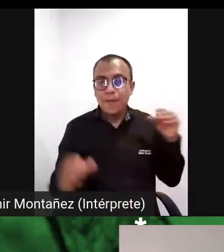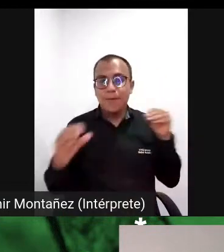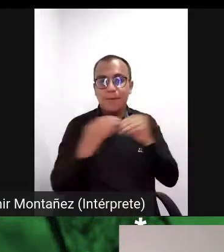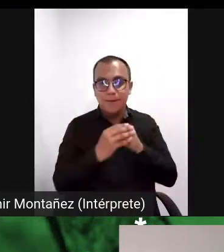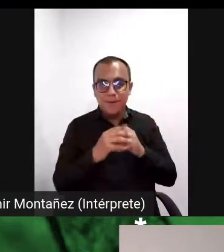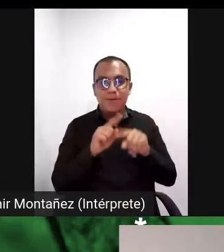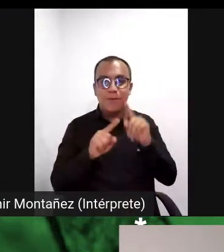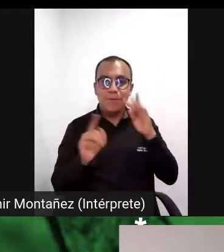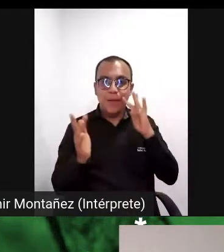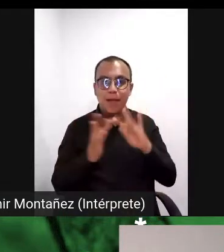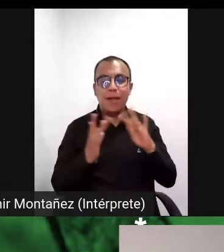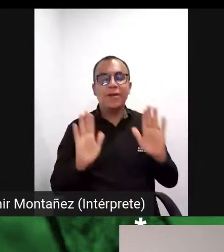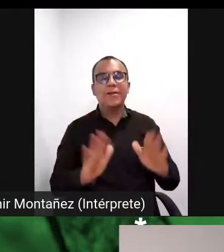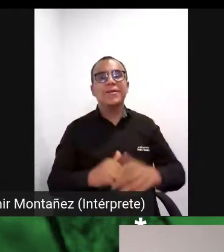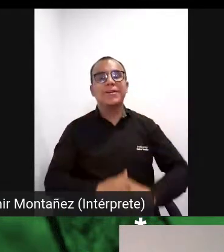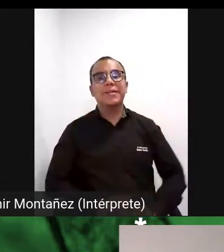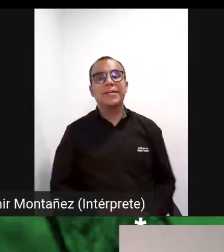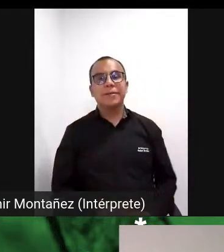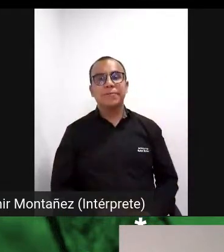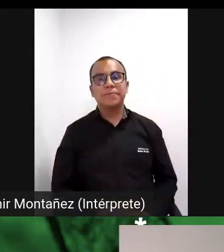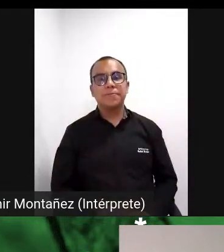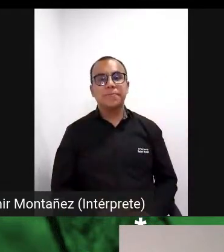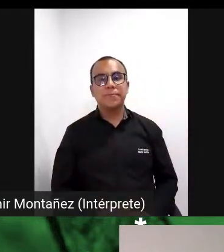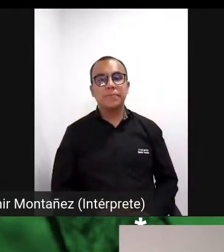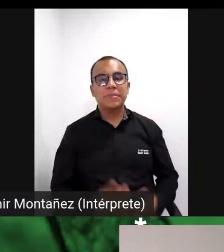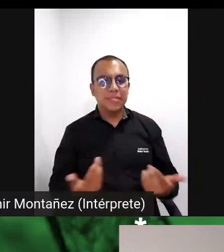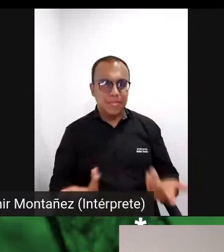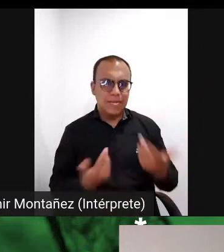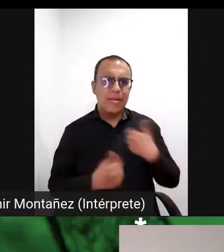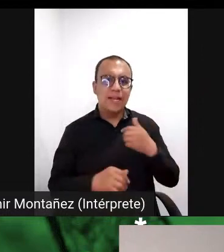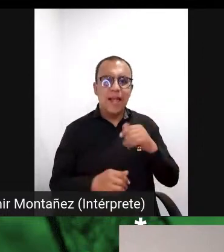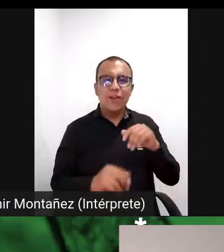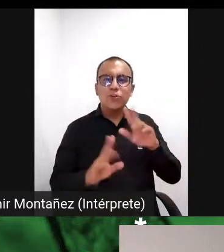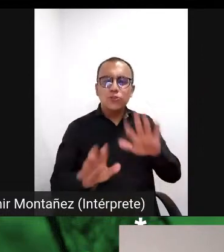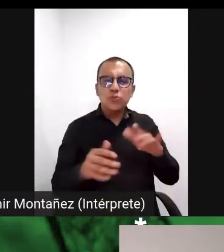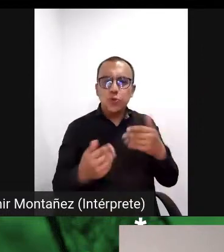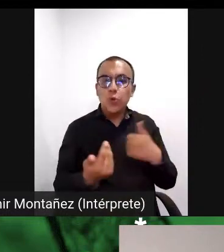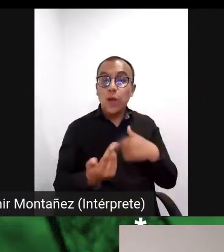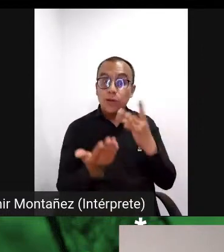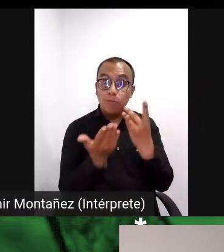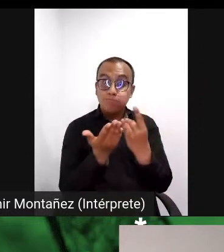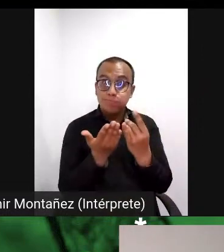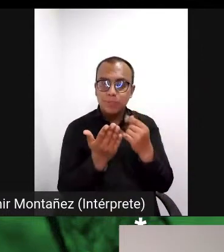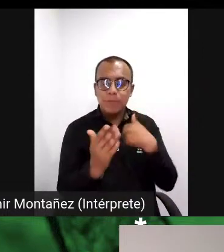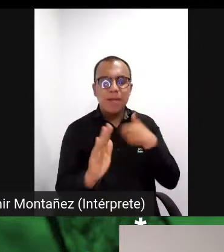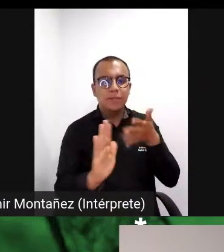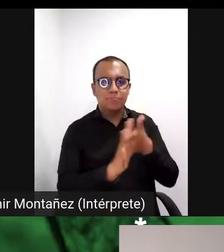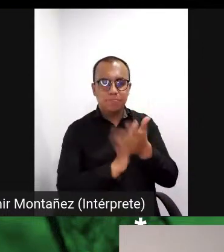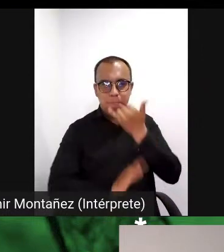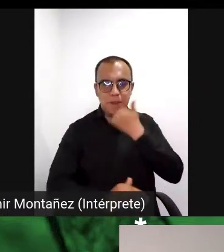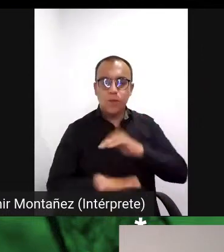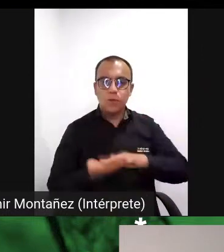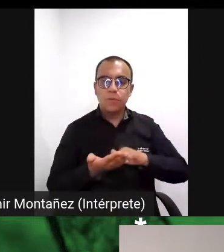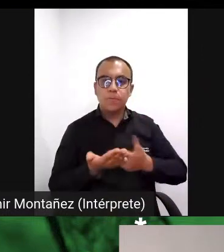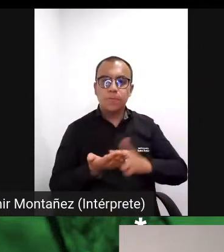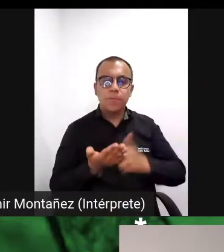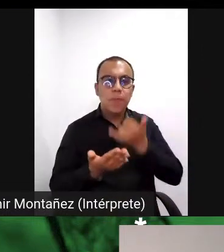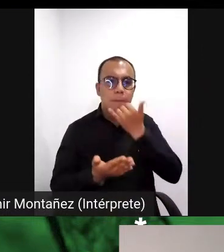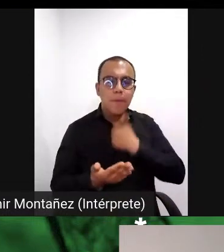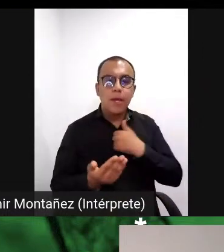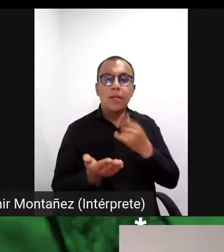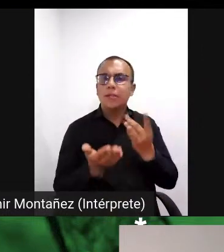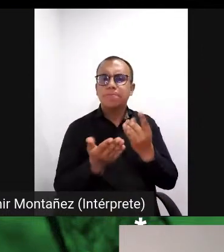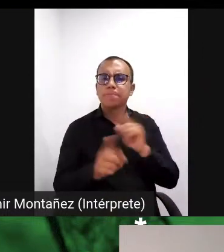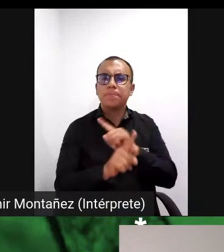sofisticada de la naturaleza. Y lo que contaba esta leyenda mapuche es que había como un dios, pues no recuerdo como con el